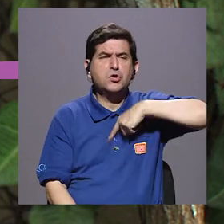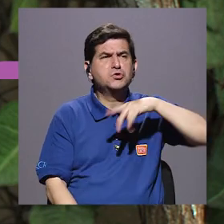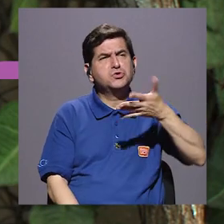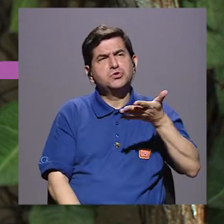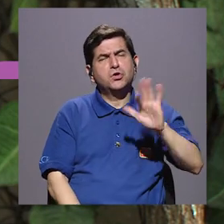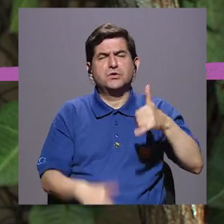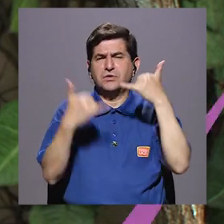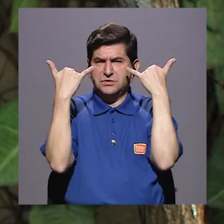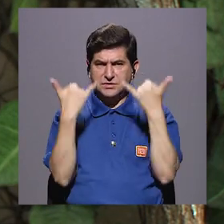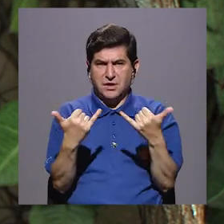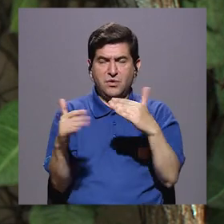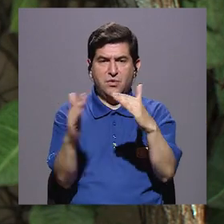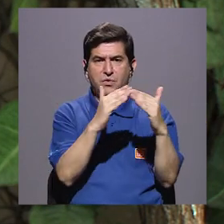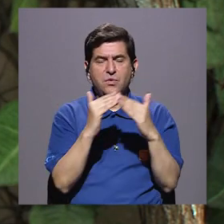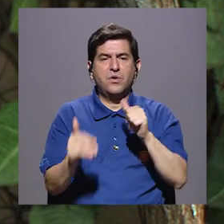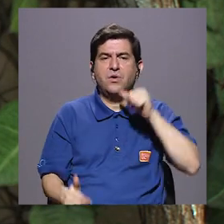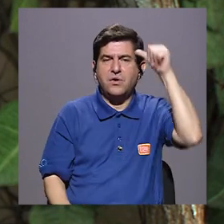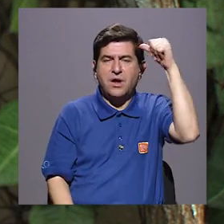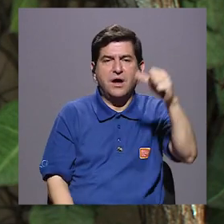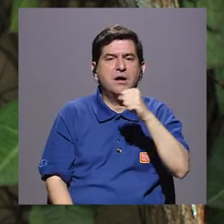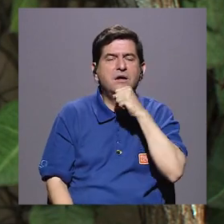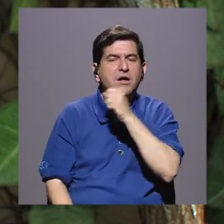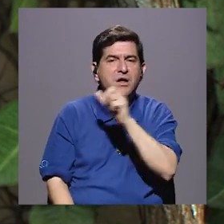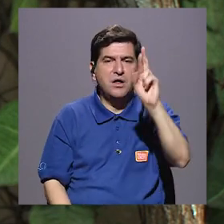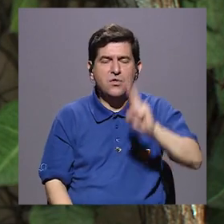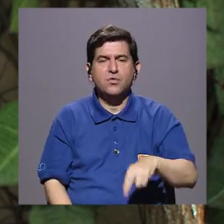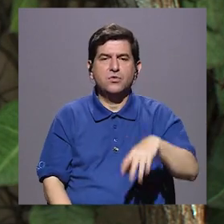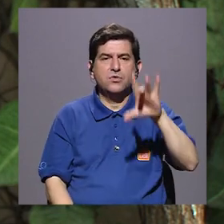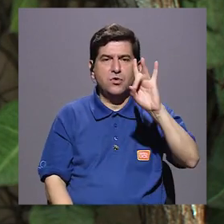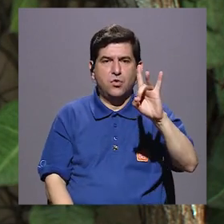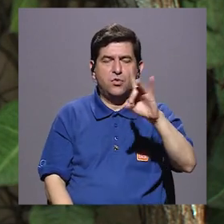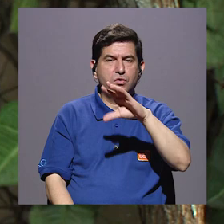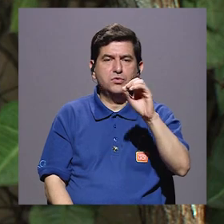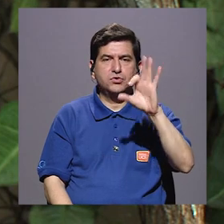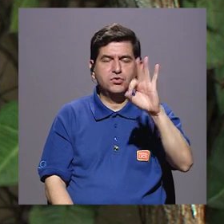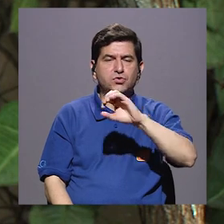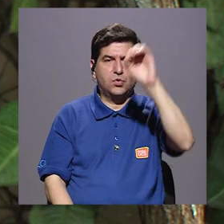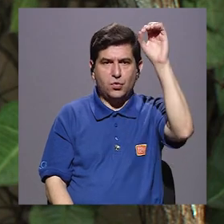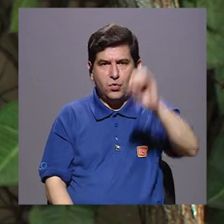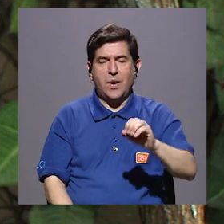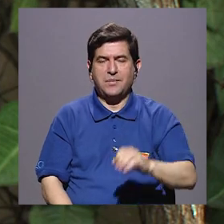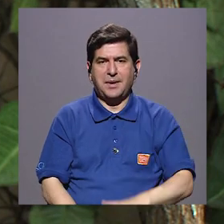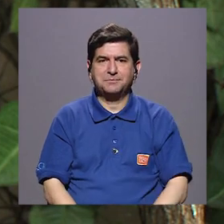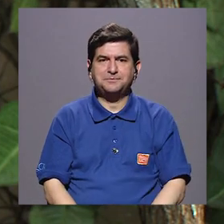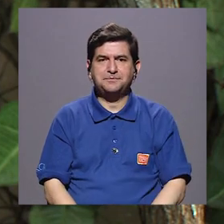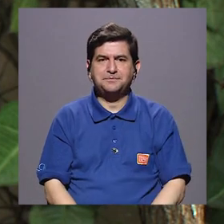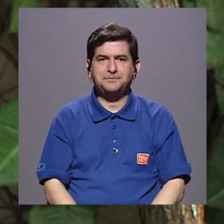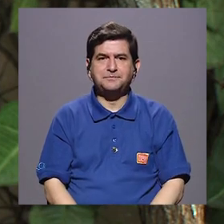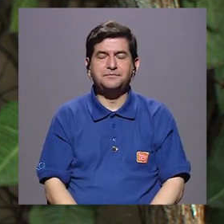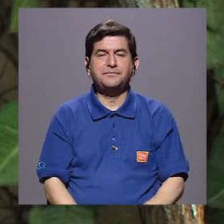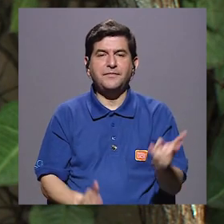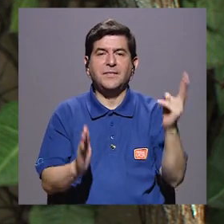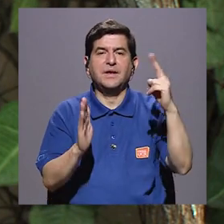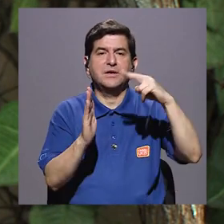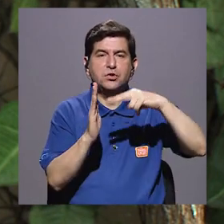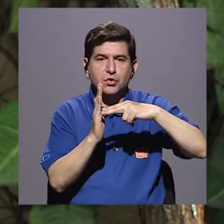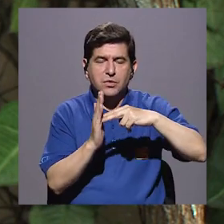nosotros más o menos en este momento la población adulta mayor en Costa Rica es de un 8, un 9%, ¿verdad? Y para